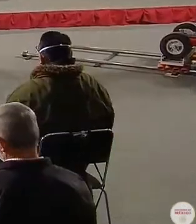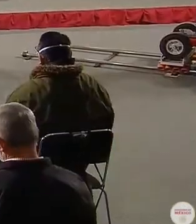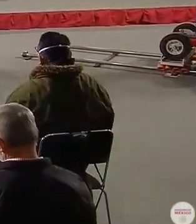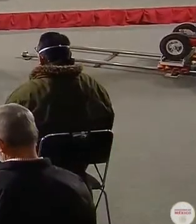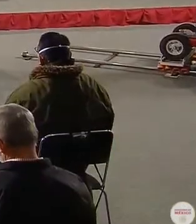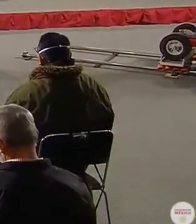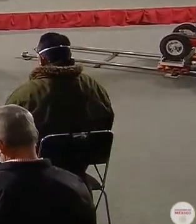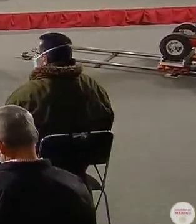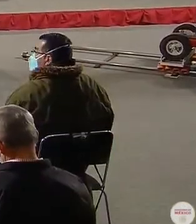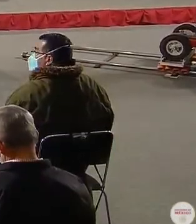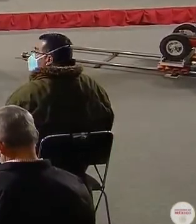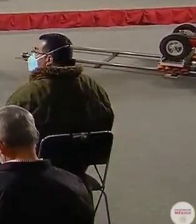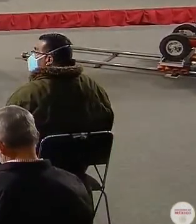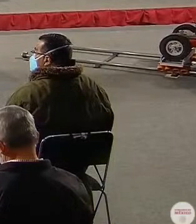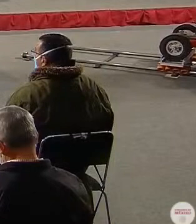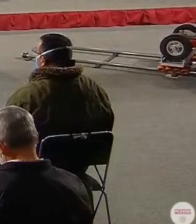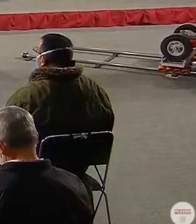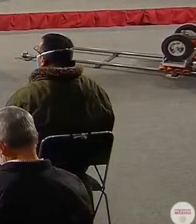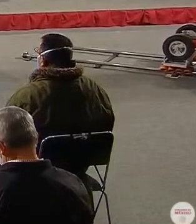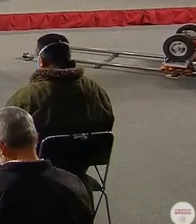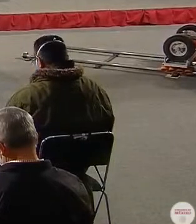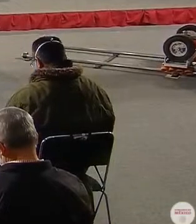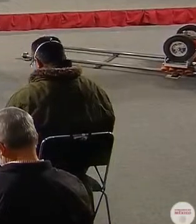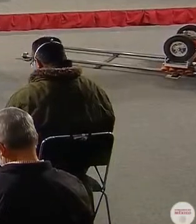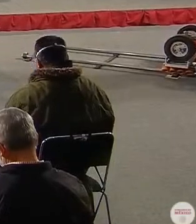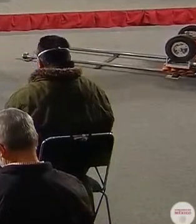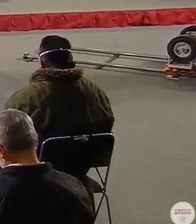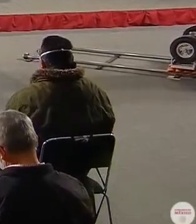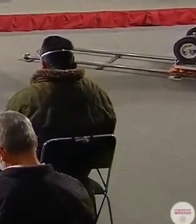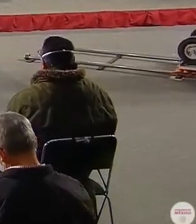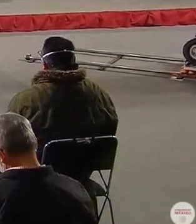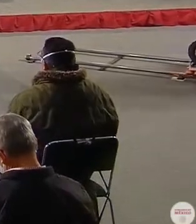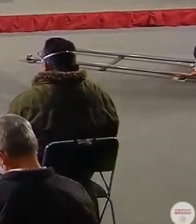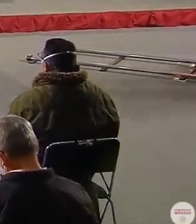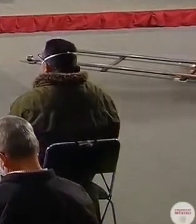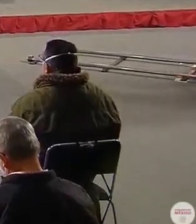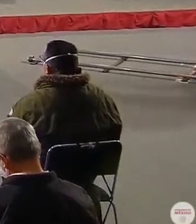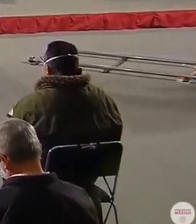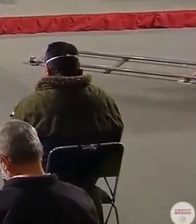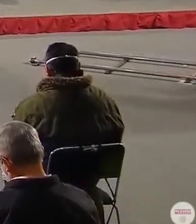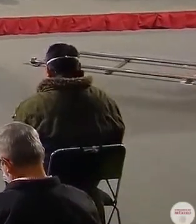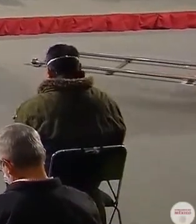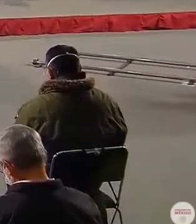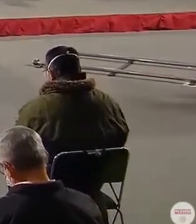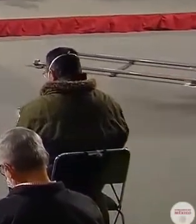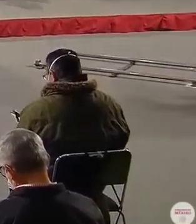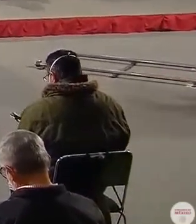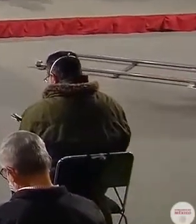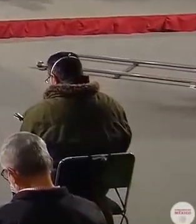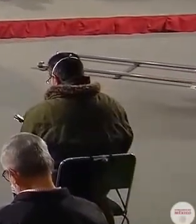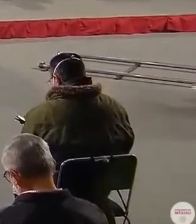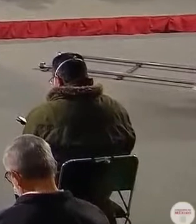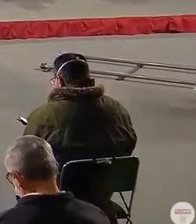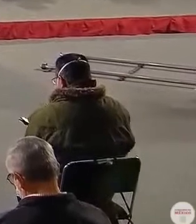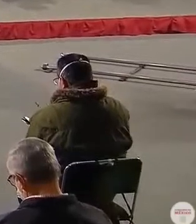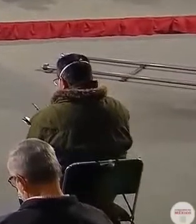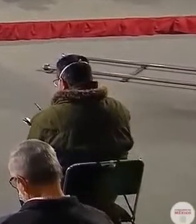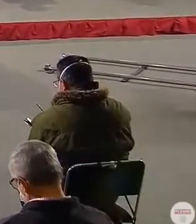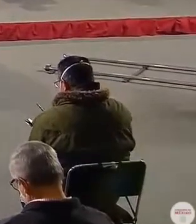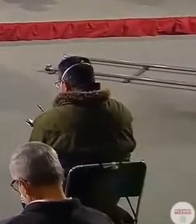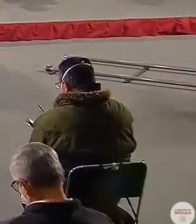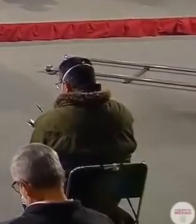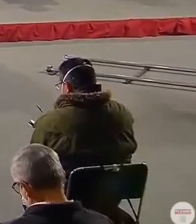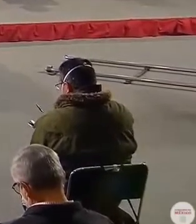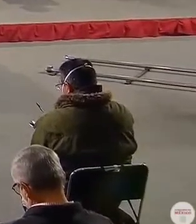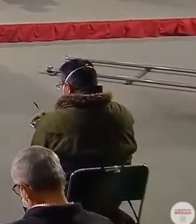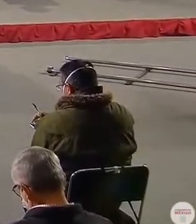¿Nos puedes esperar? Claro. ¿Ya estamos? Tú nos esperas, de favor. Muy bien.